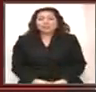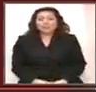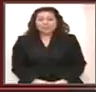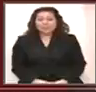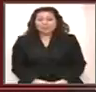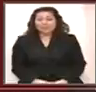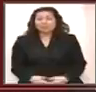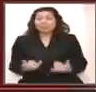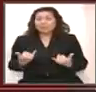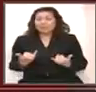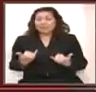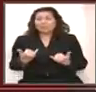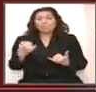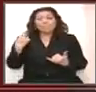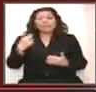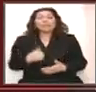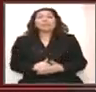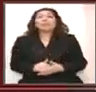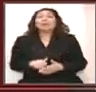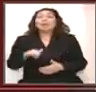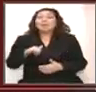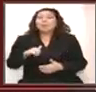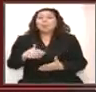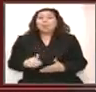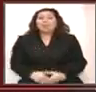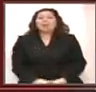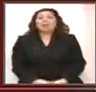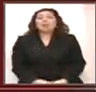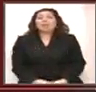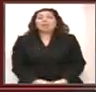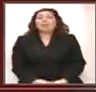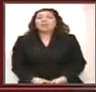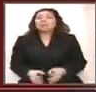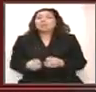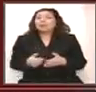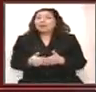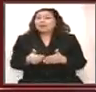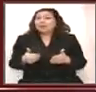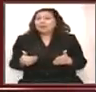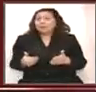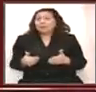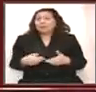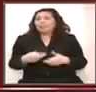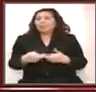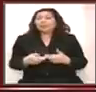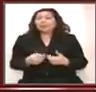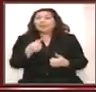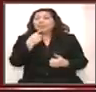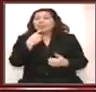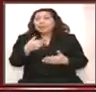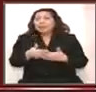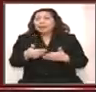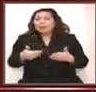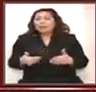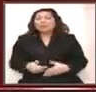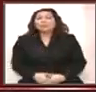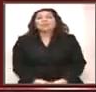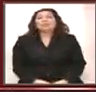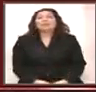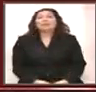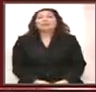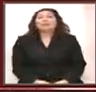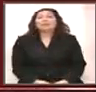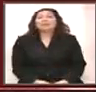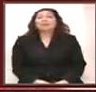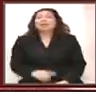niños. Esta política, al igual que la metodología explicada antes, del proceso señalado antes para las políticas